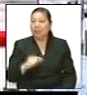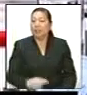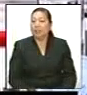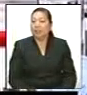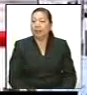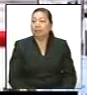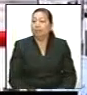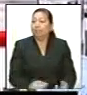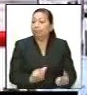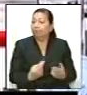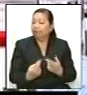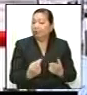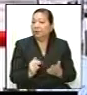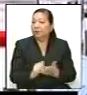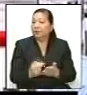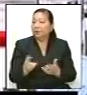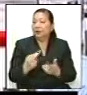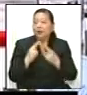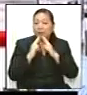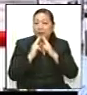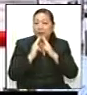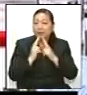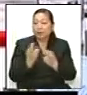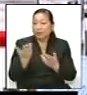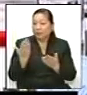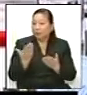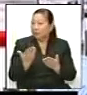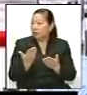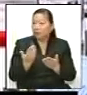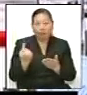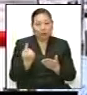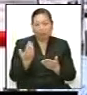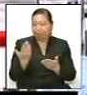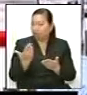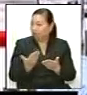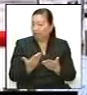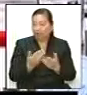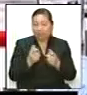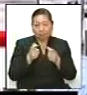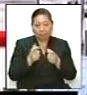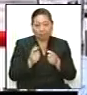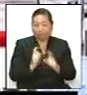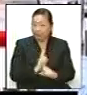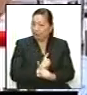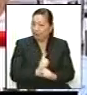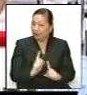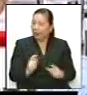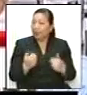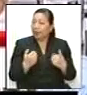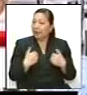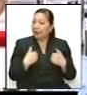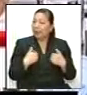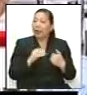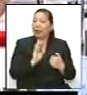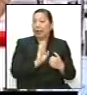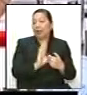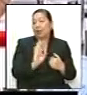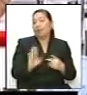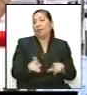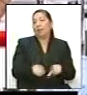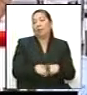Y las reguladoras que nos den resultados, porque no es solamente regular y supervisar, tienen que tener ellos también